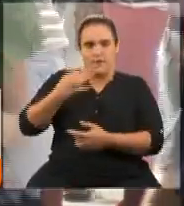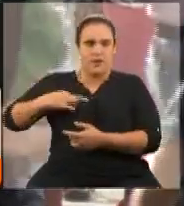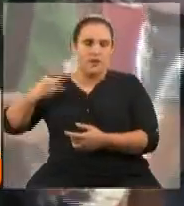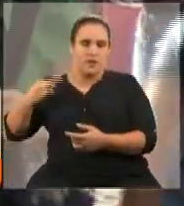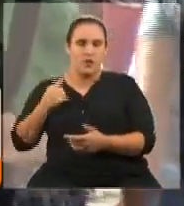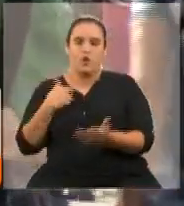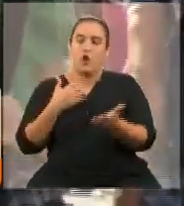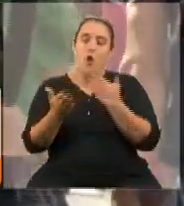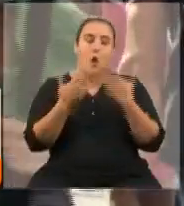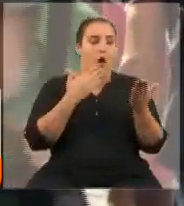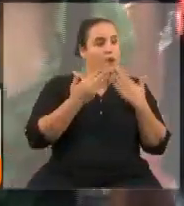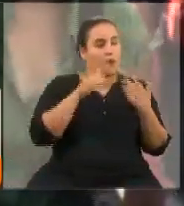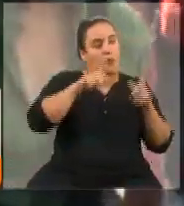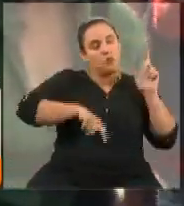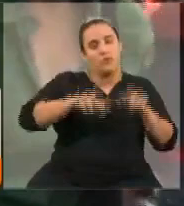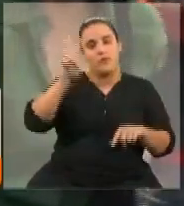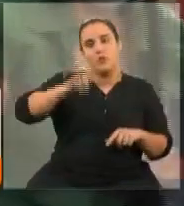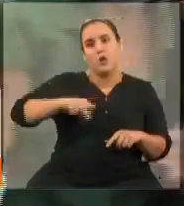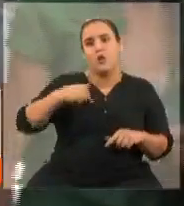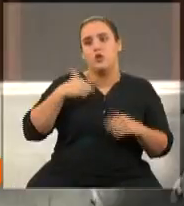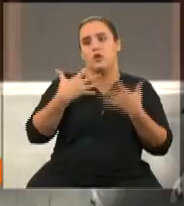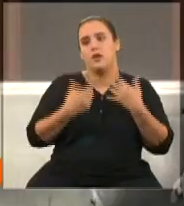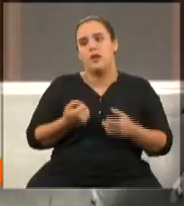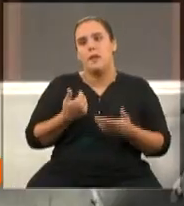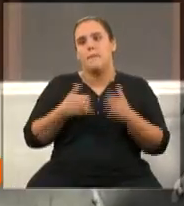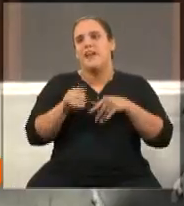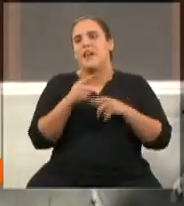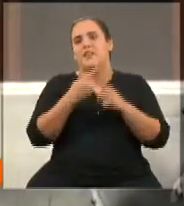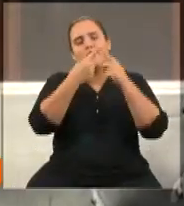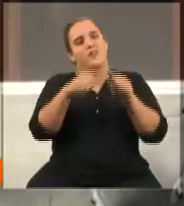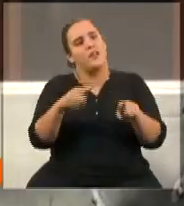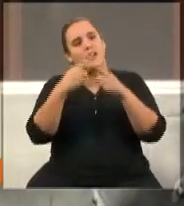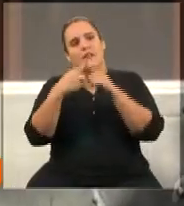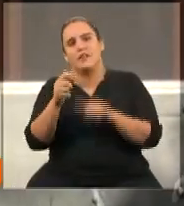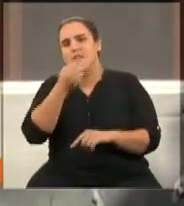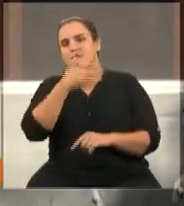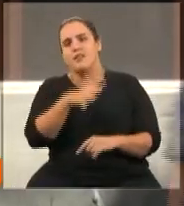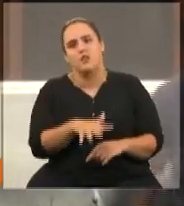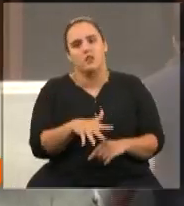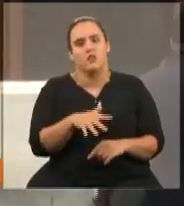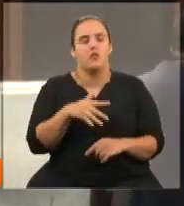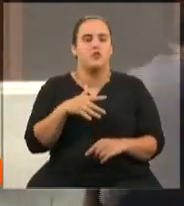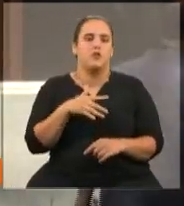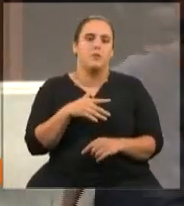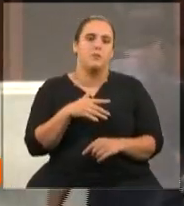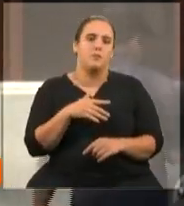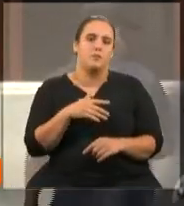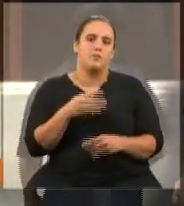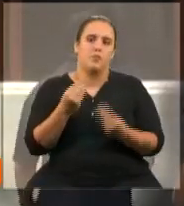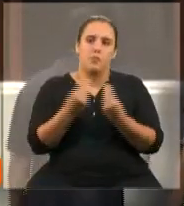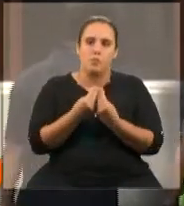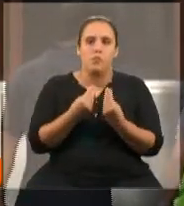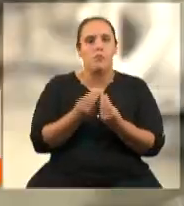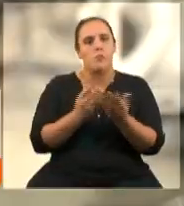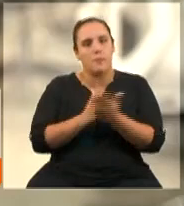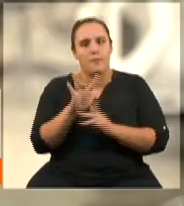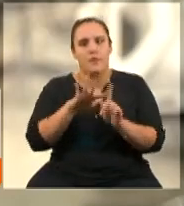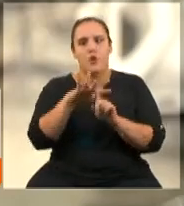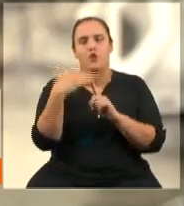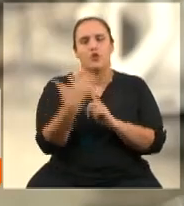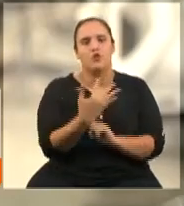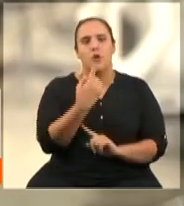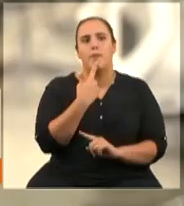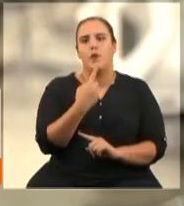diálogos con ellos me fui encontrando yo quería darle la mayor diversidad posible encontrar historias que tuvieran mucho que ver con el contexto político